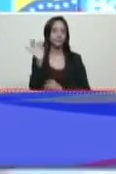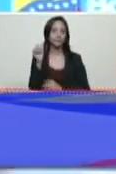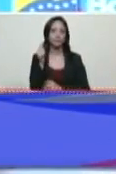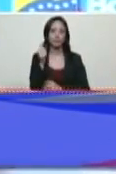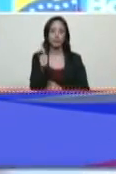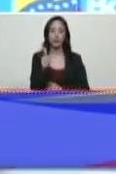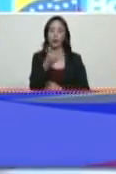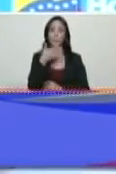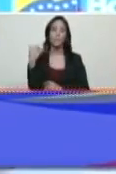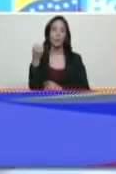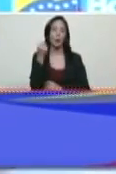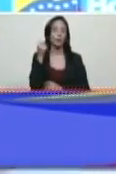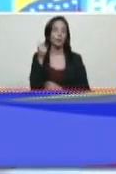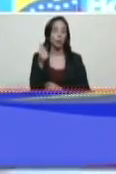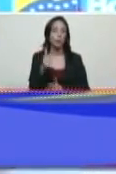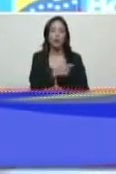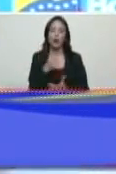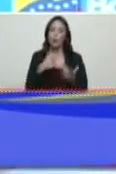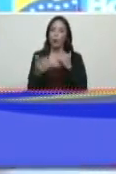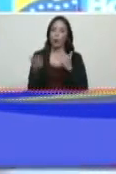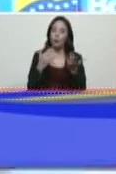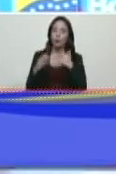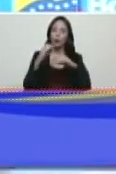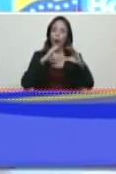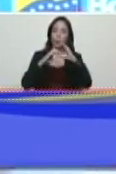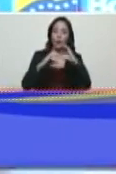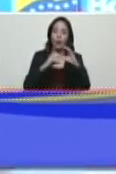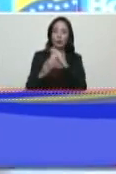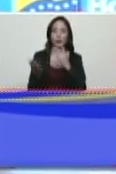seguir mejorando toda la parte comunicacional,